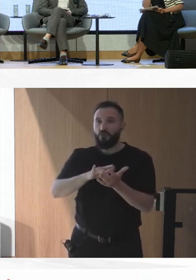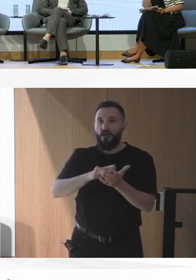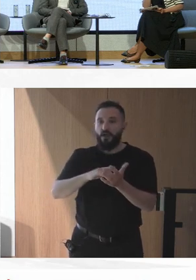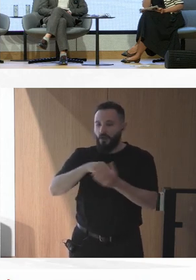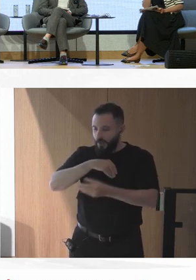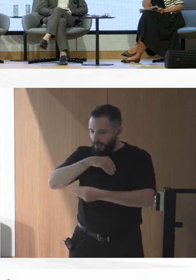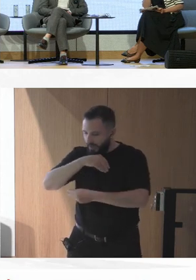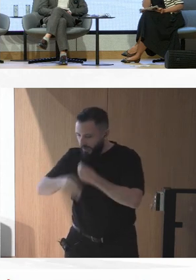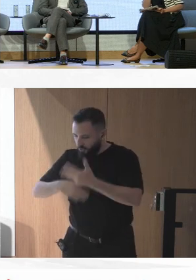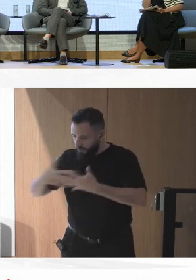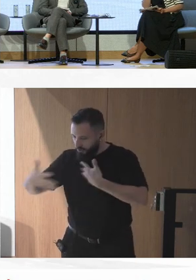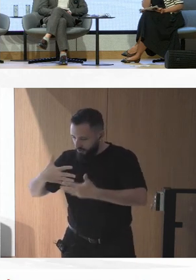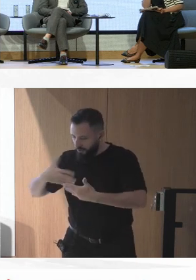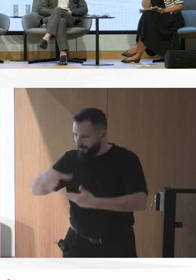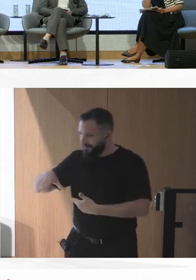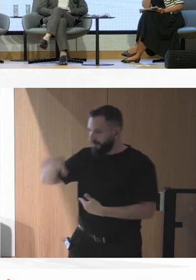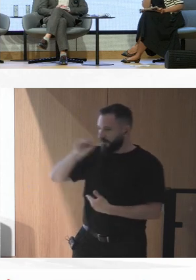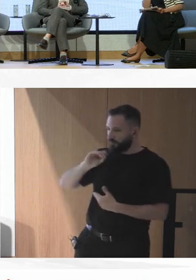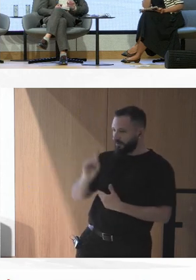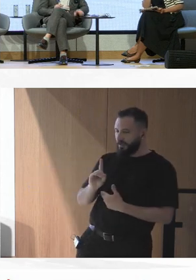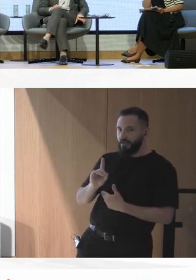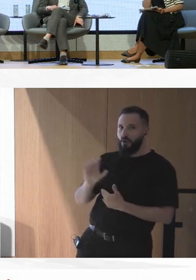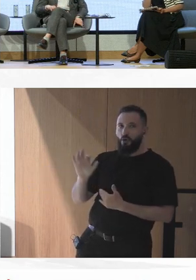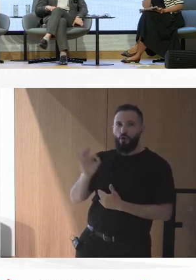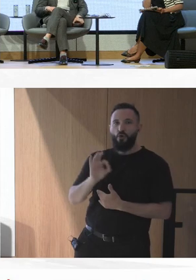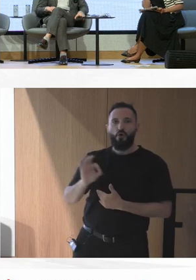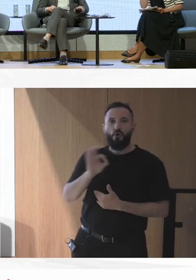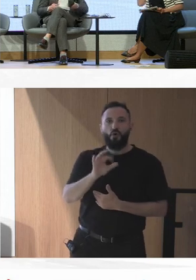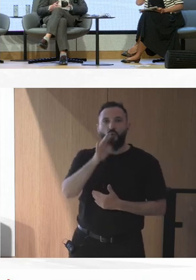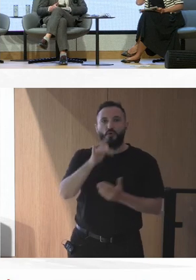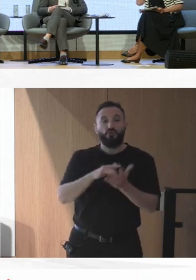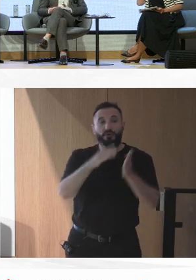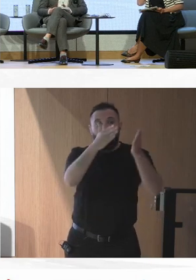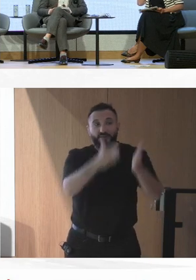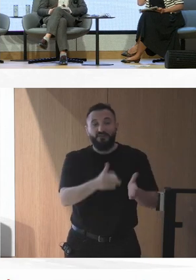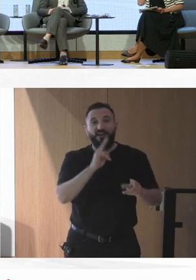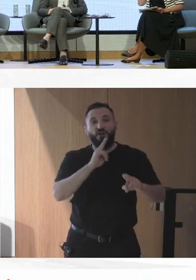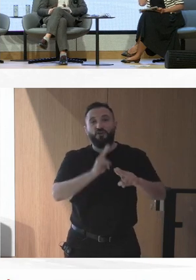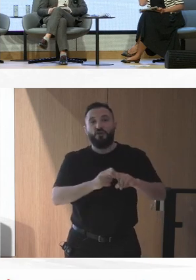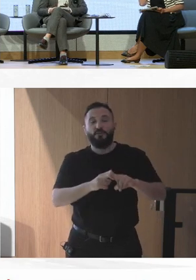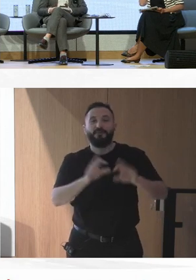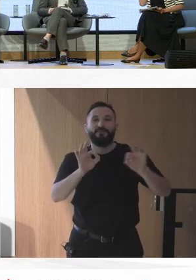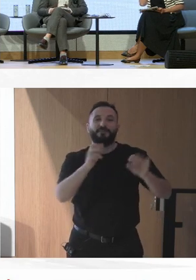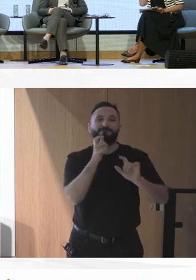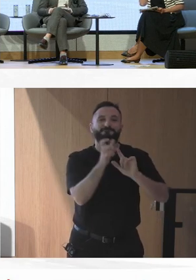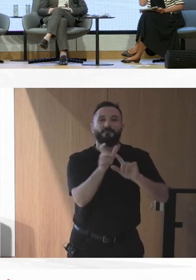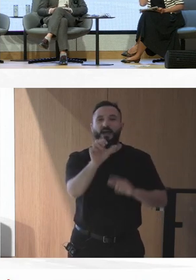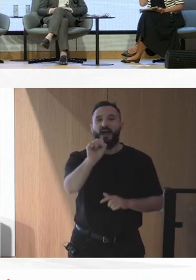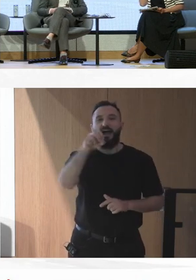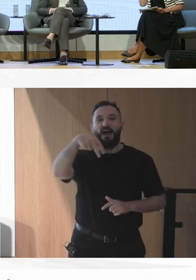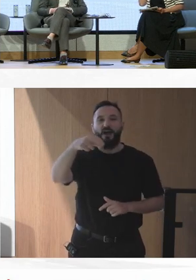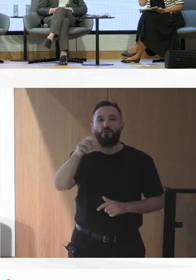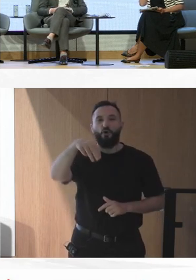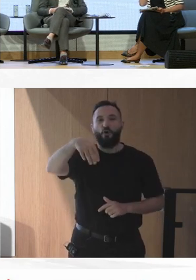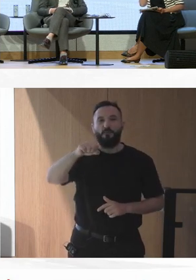hecho o actuar conforme a esa comprensión porque tienen una anomalía, fíjense en la terminología, ¿no?, una anomalía o una